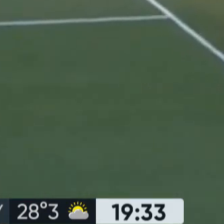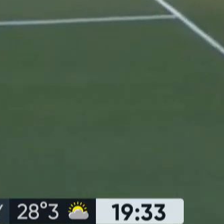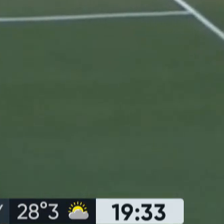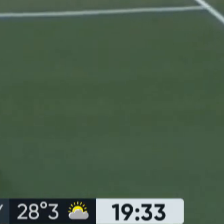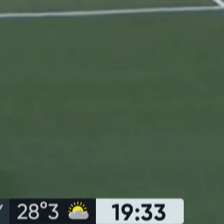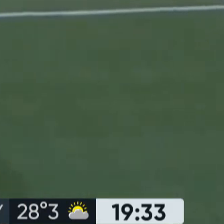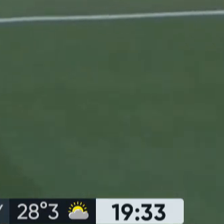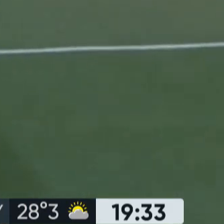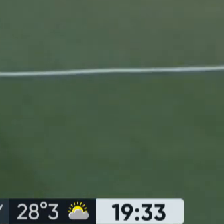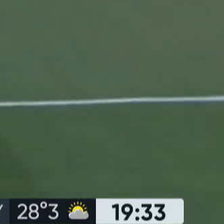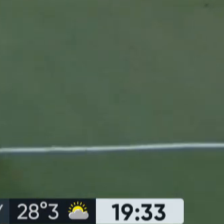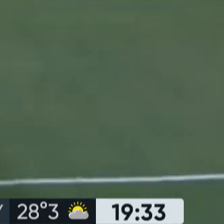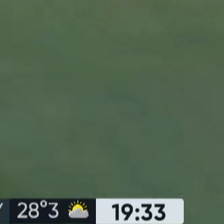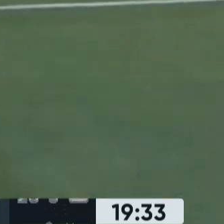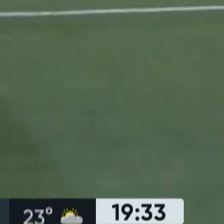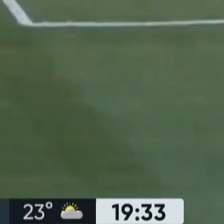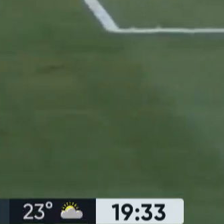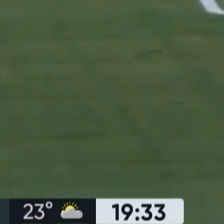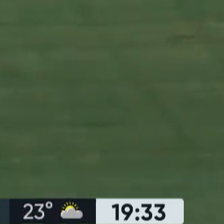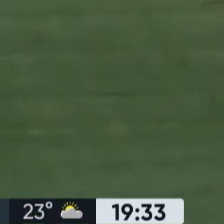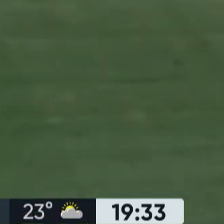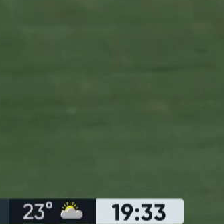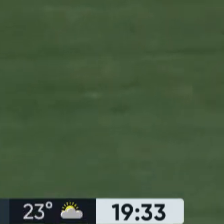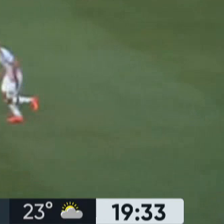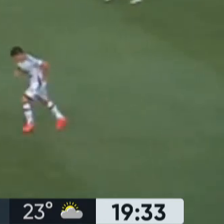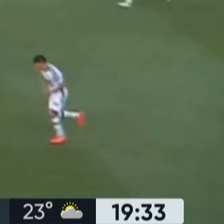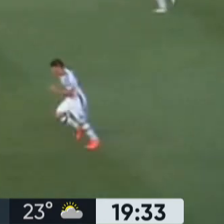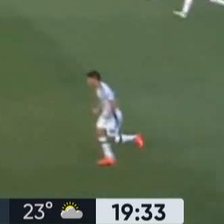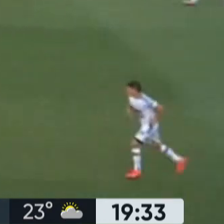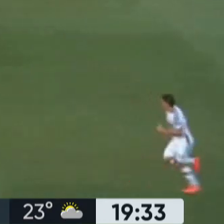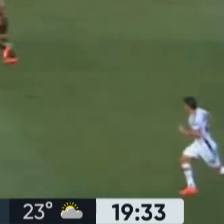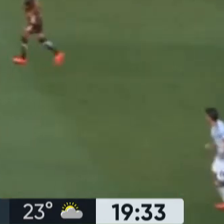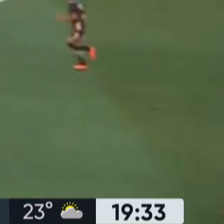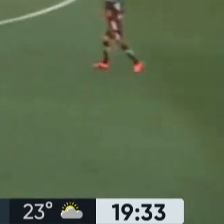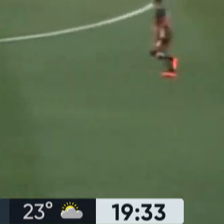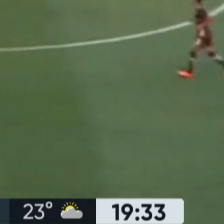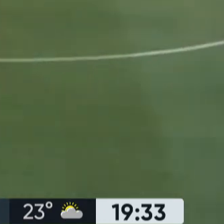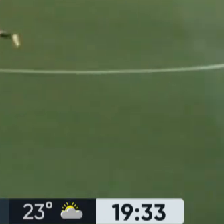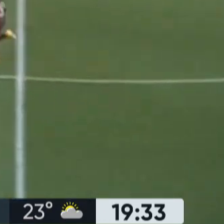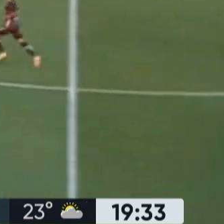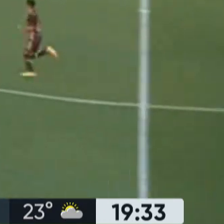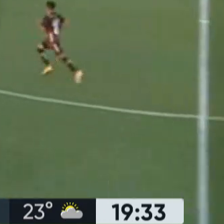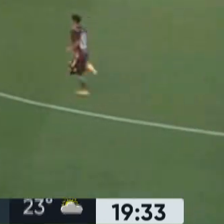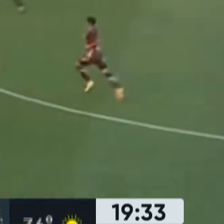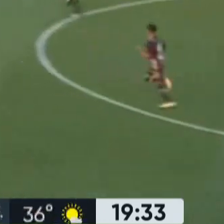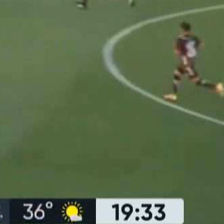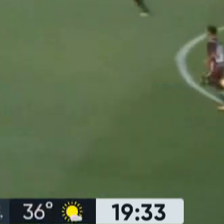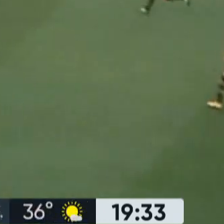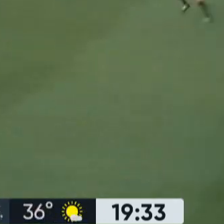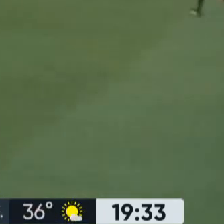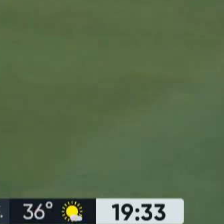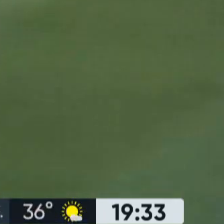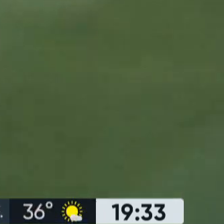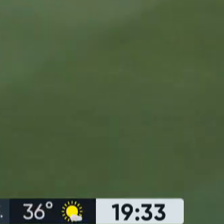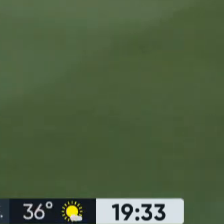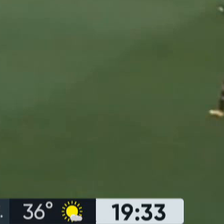de este córner, el rebote en el área. Agarra lindo, ¿eh? Nada que hacer para el arquero. Pero después iba a llegar el empate a